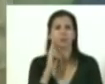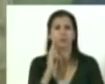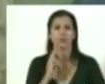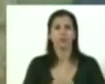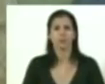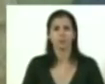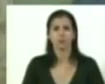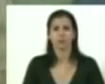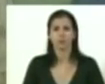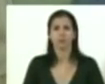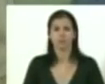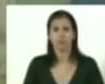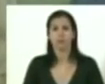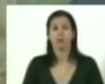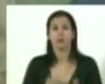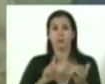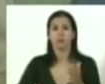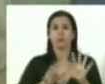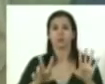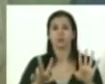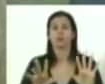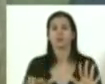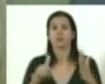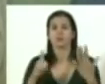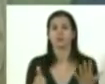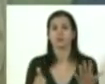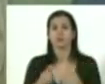incorpora luego de 1816